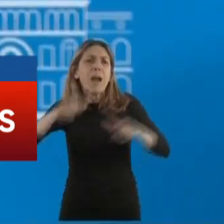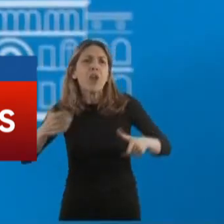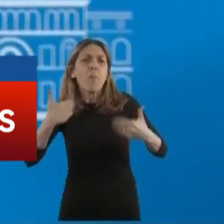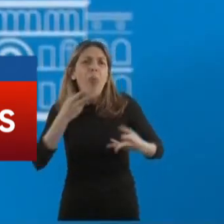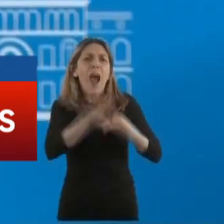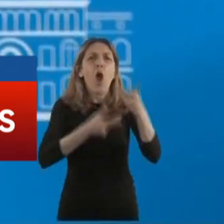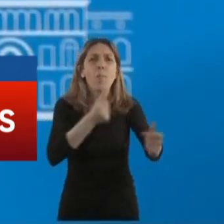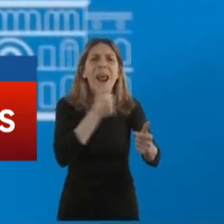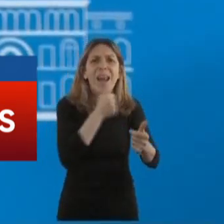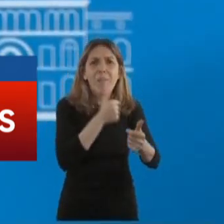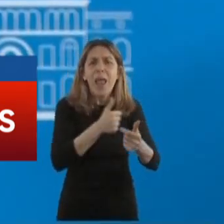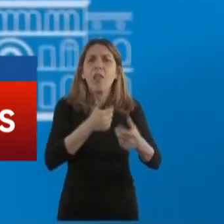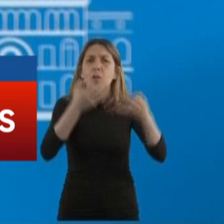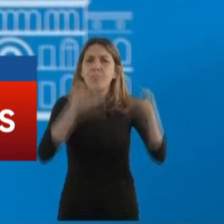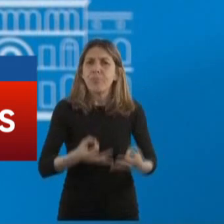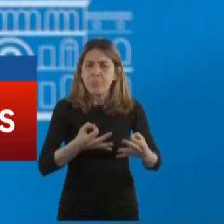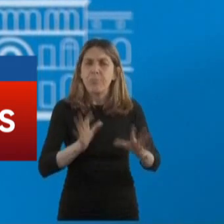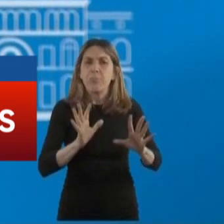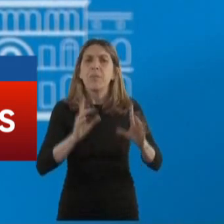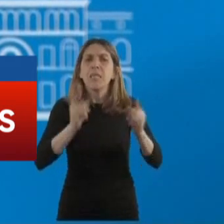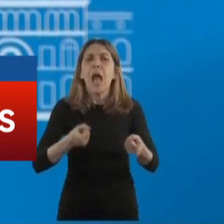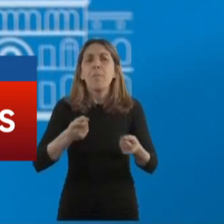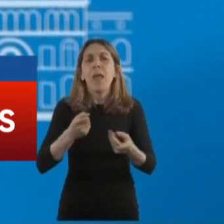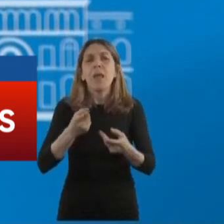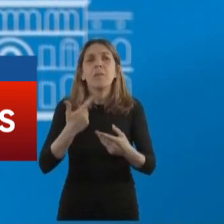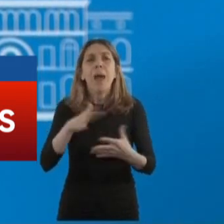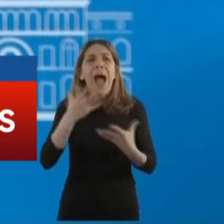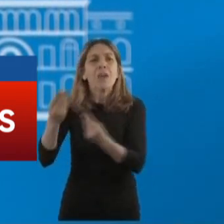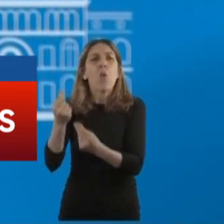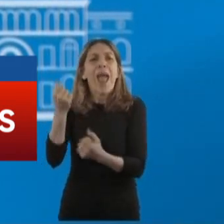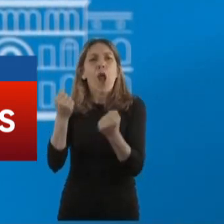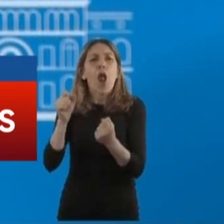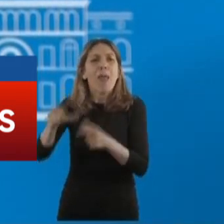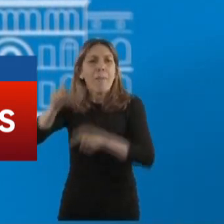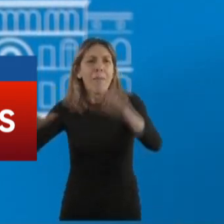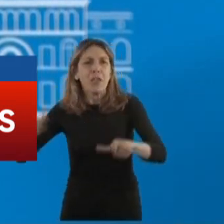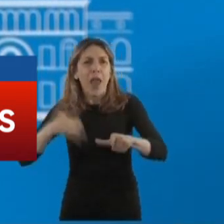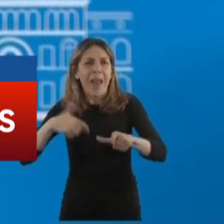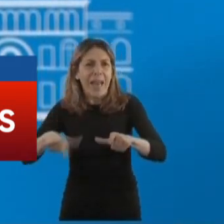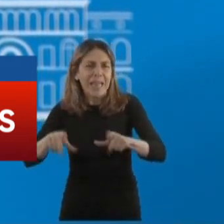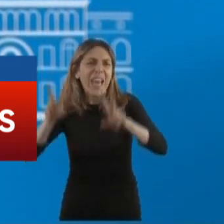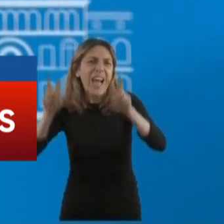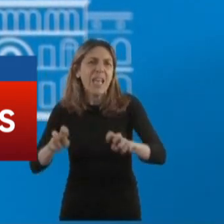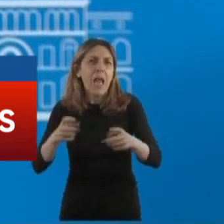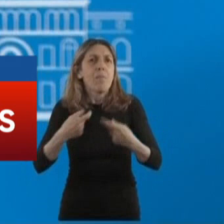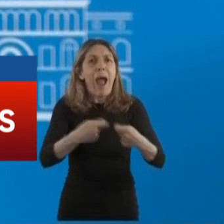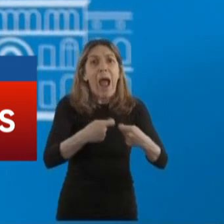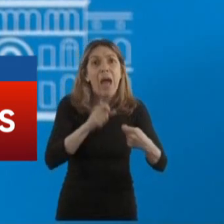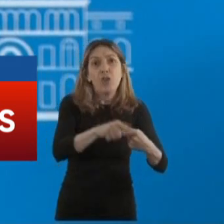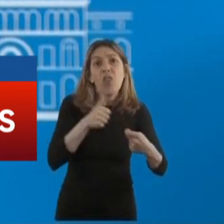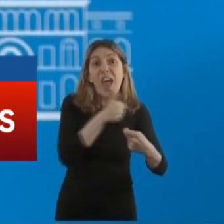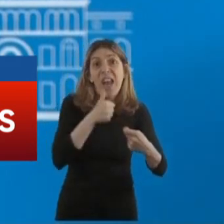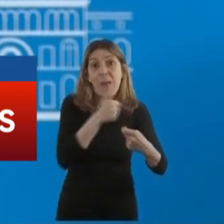uso apropiado de medicamentos y, por supuesto, aliviar el bolsillo de los ciudadanos y las ciudadanas en relación a ese acceso